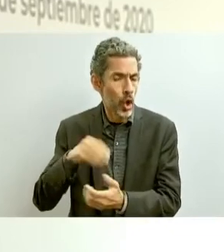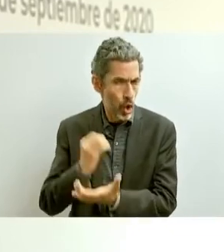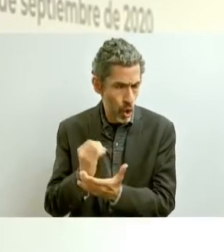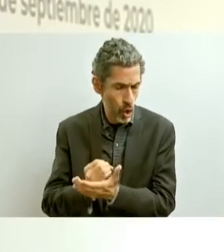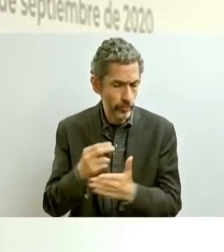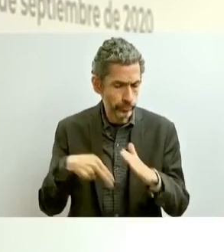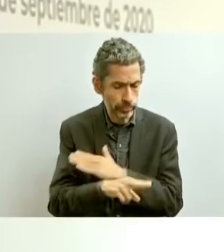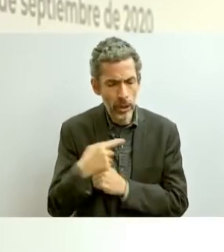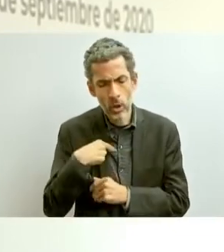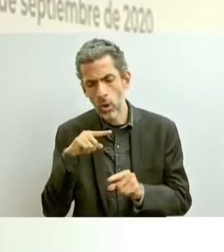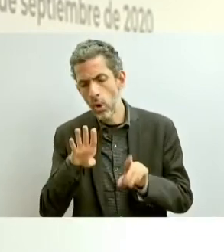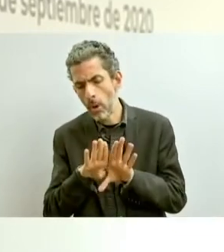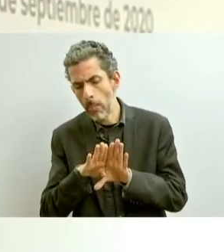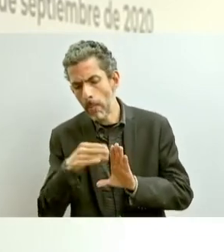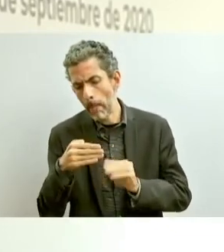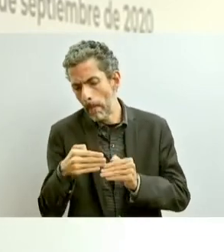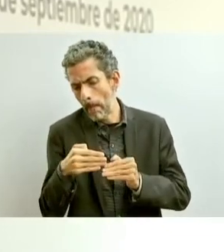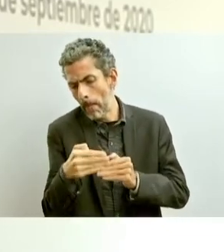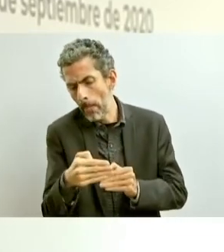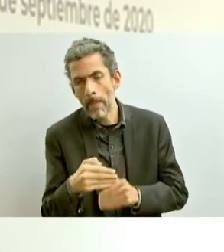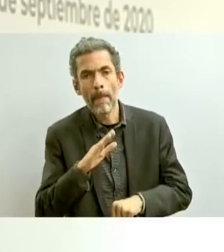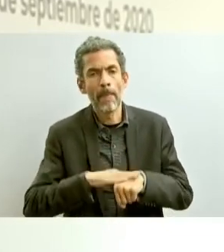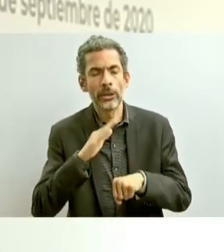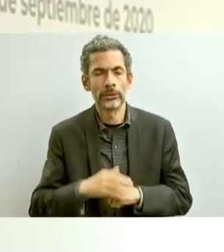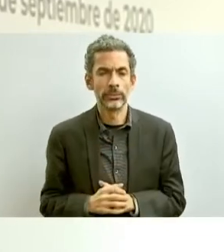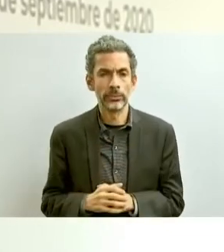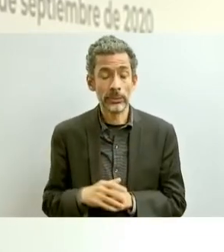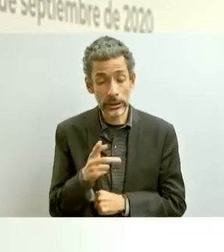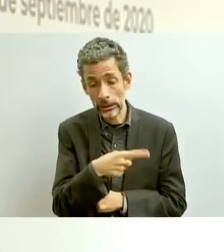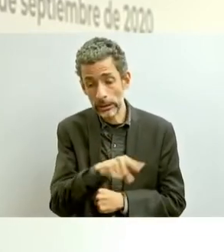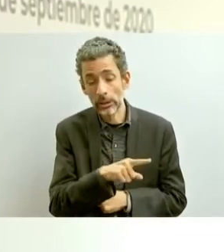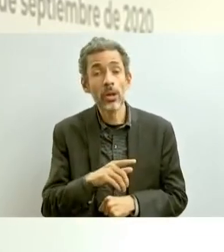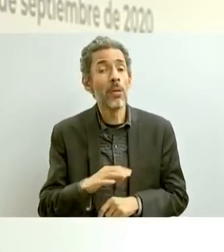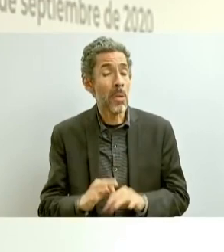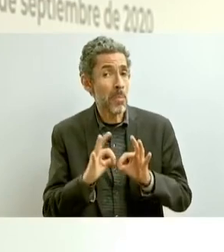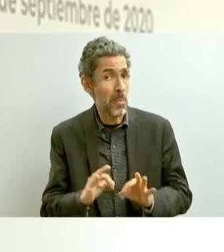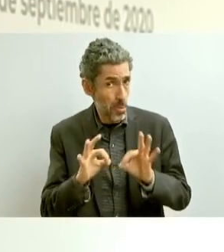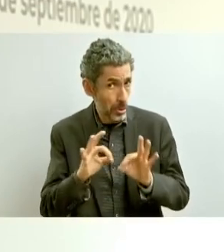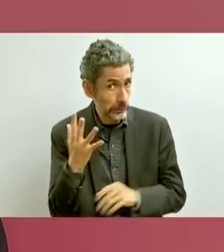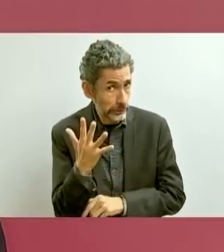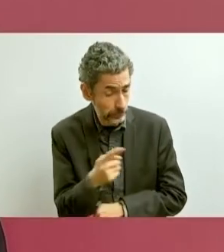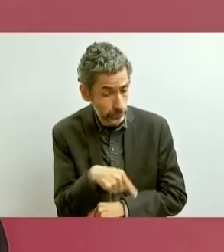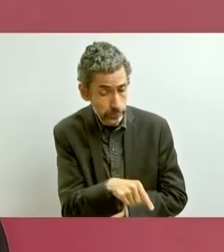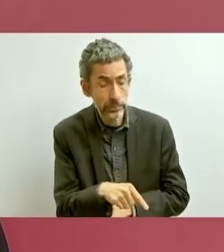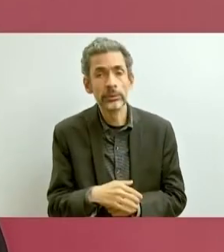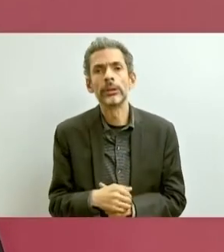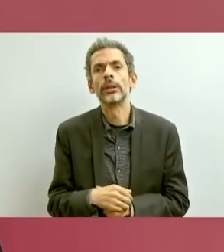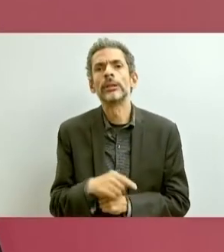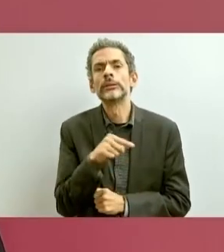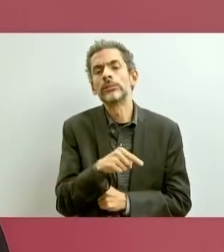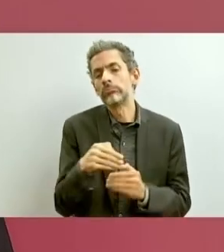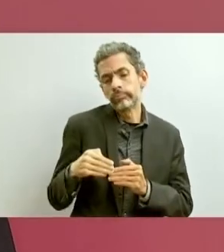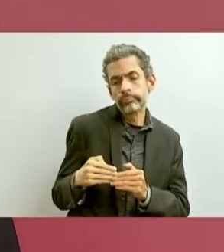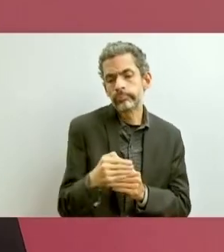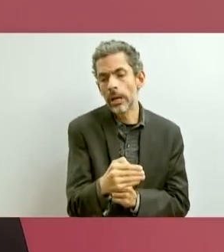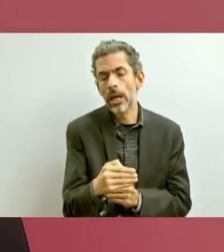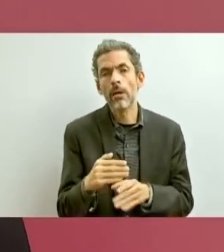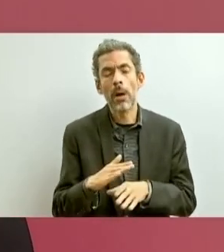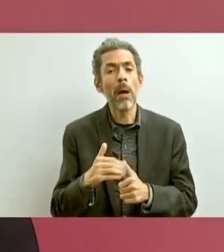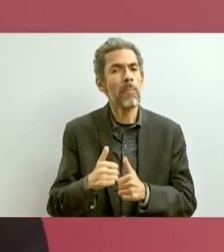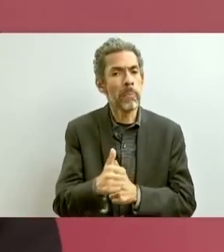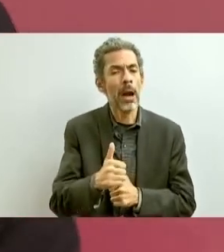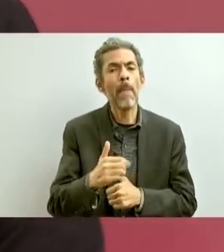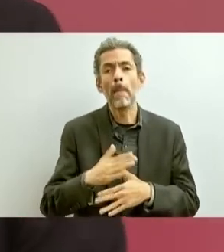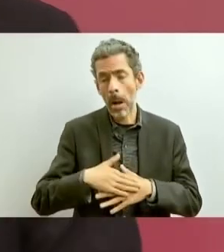Es muy importante lo que se está haciendo, se ha avanzado mucho,